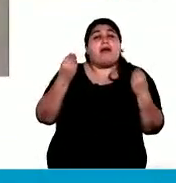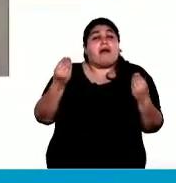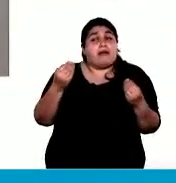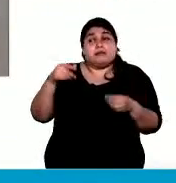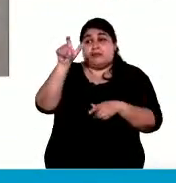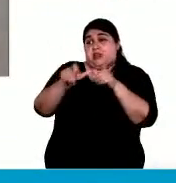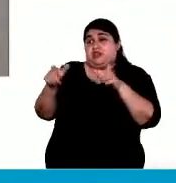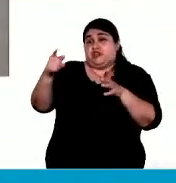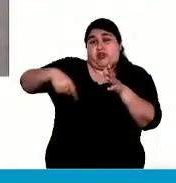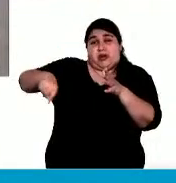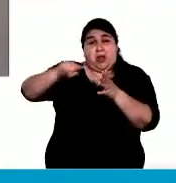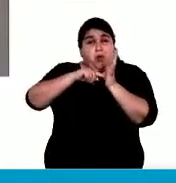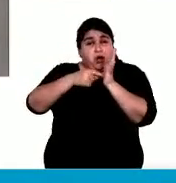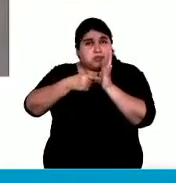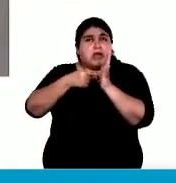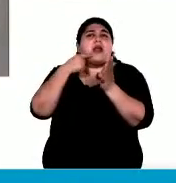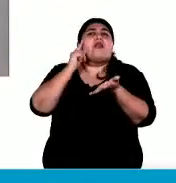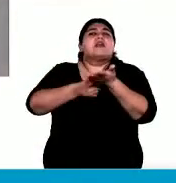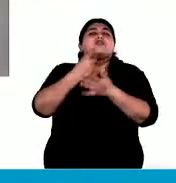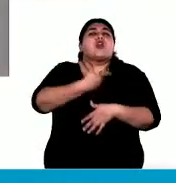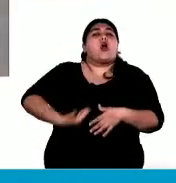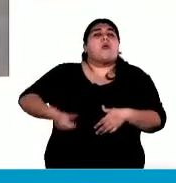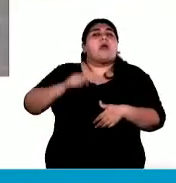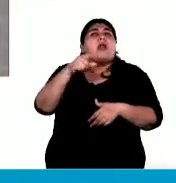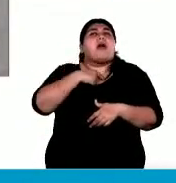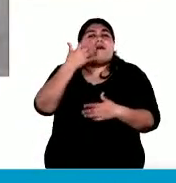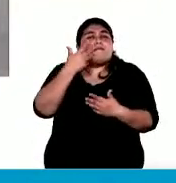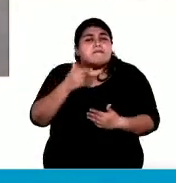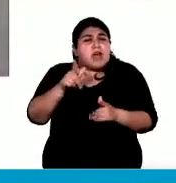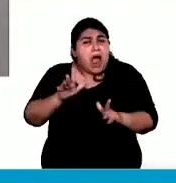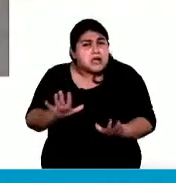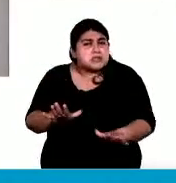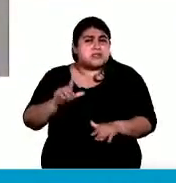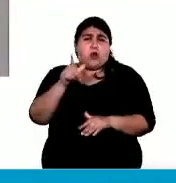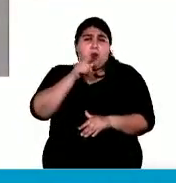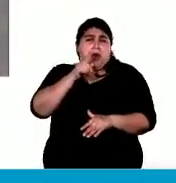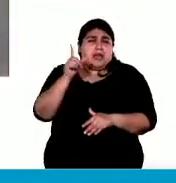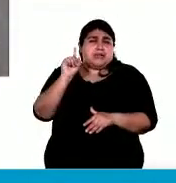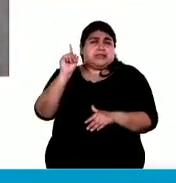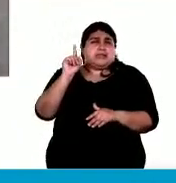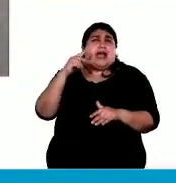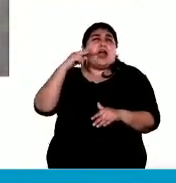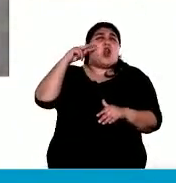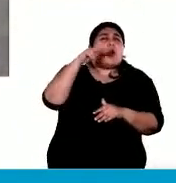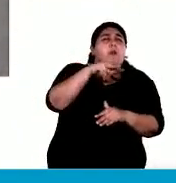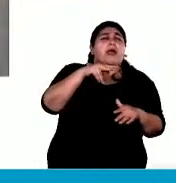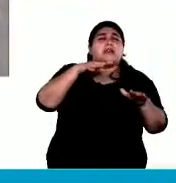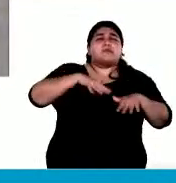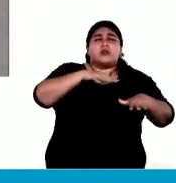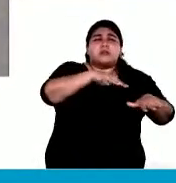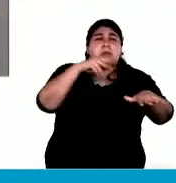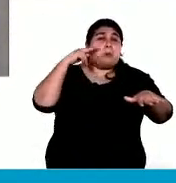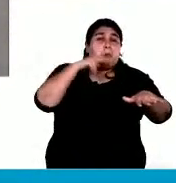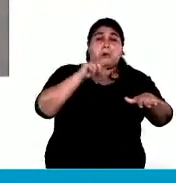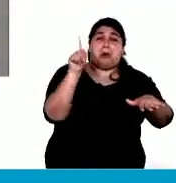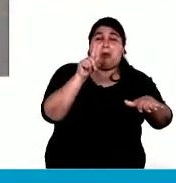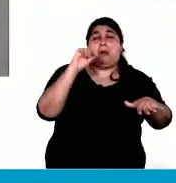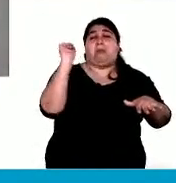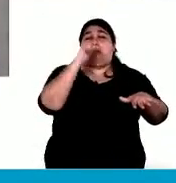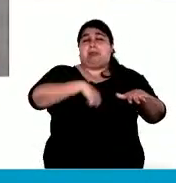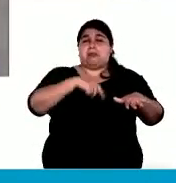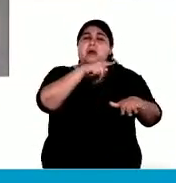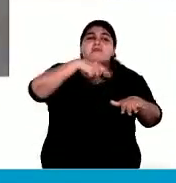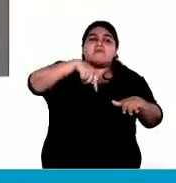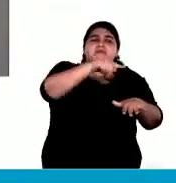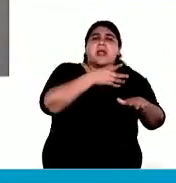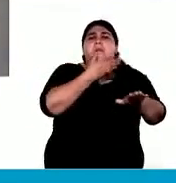es lo que guía las decisiones del gobierno. Parece que no quieren escuchar las movilizaciones multitudinarias que piden mayor